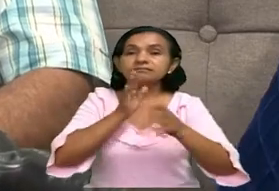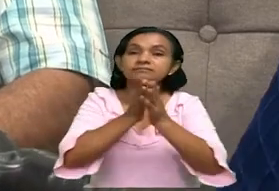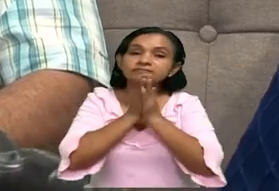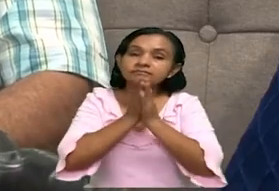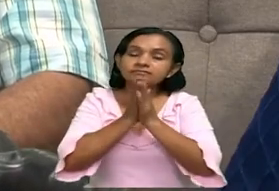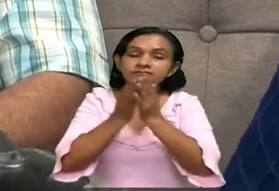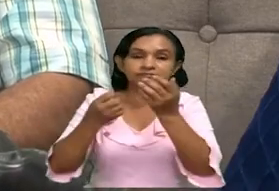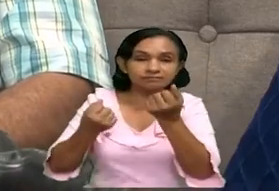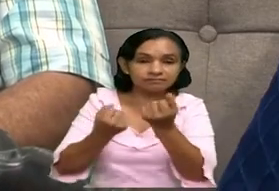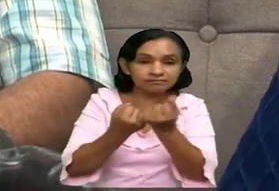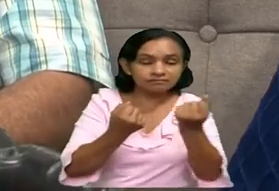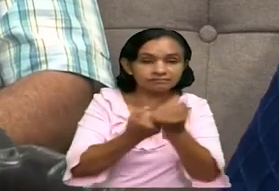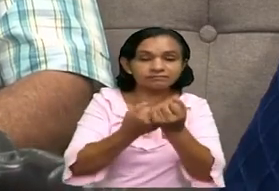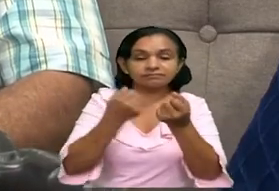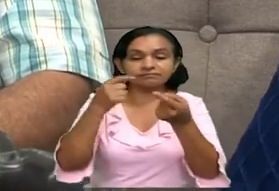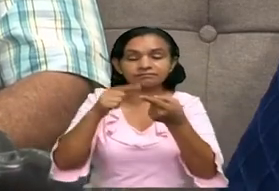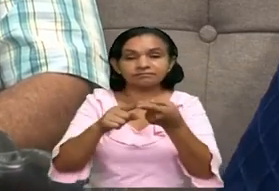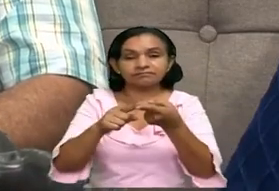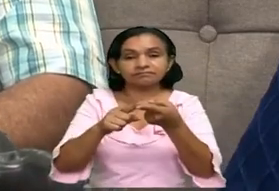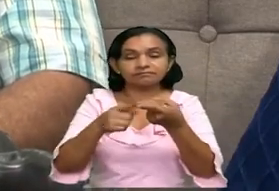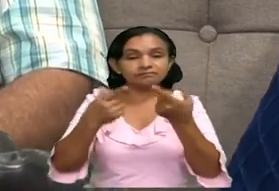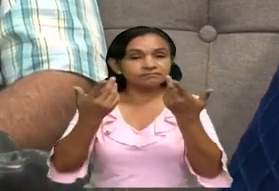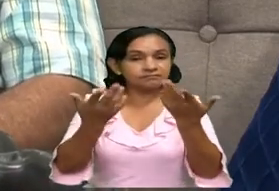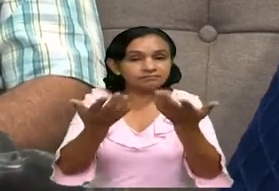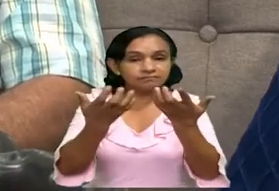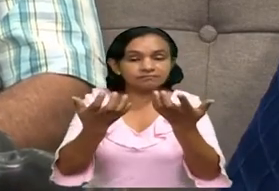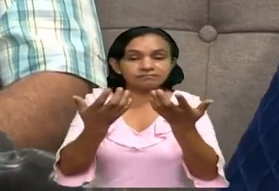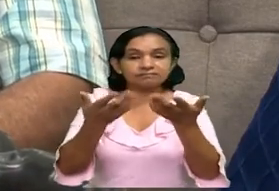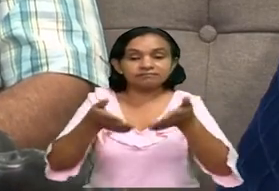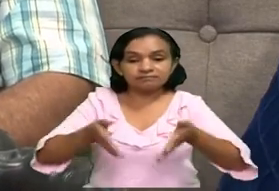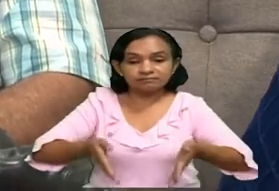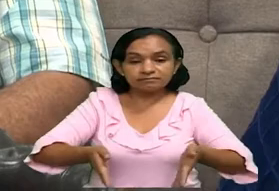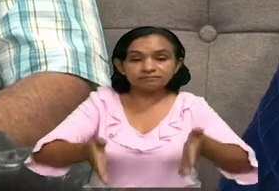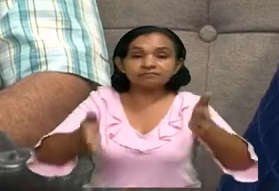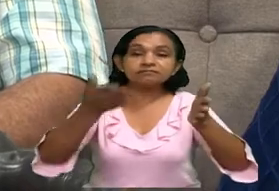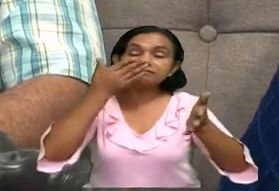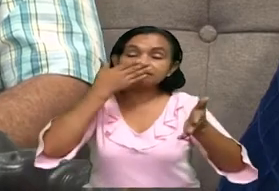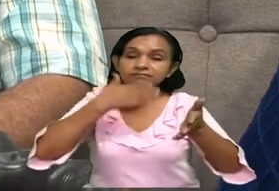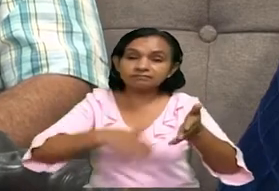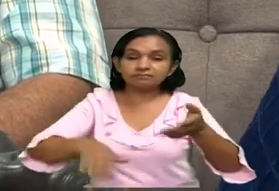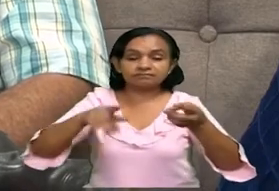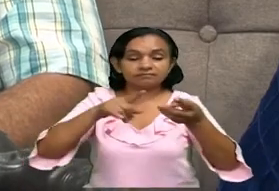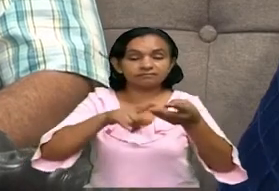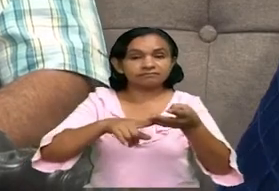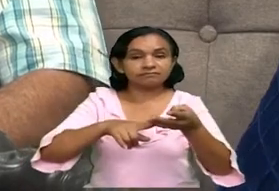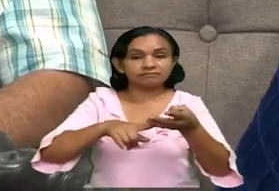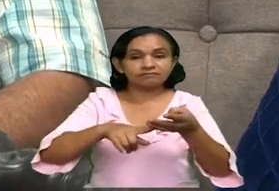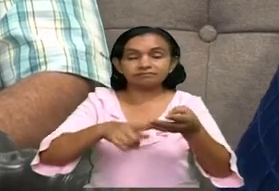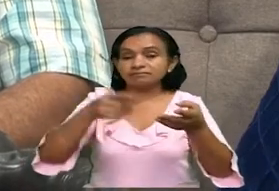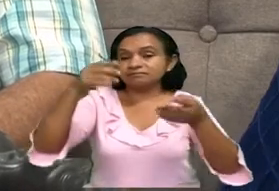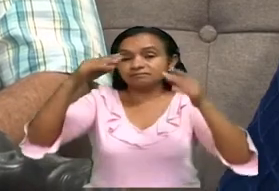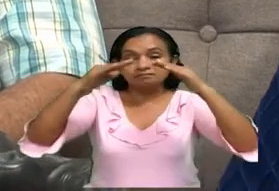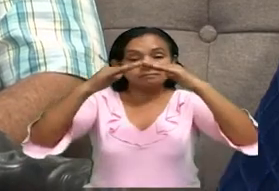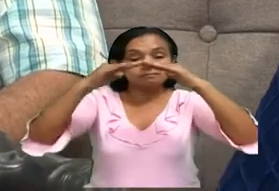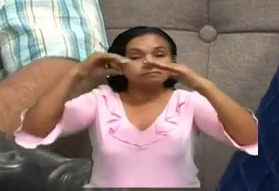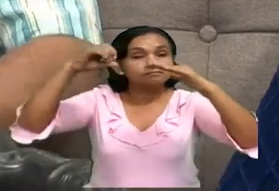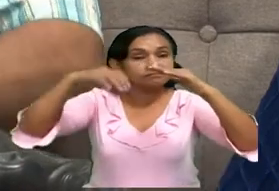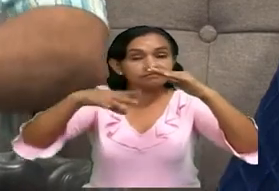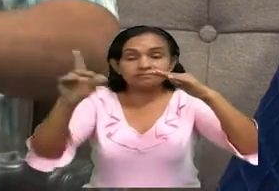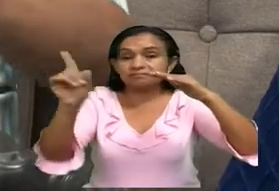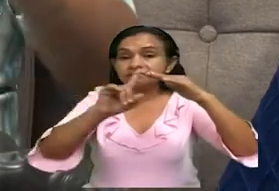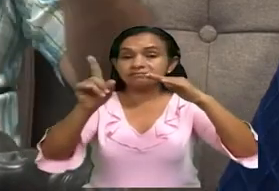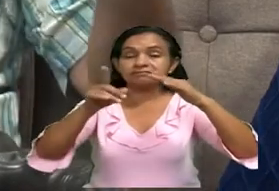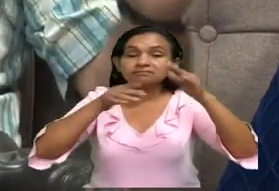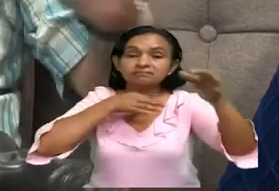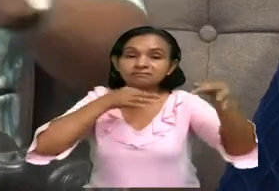Requerimos apoyo en la infraestructura de la producción. Las carreteras están destruidas. No tenemos sistemas de energía eléctrica. O sea,